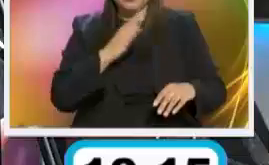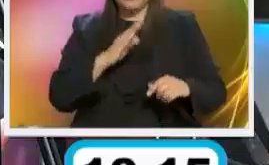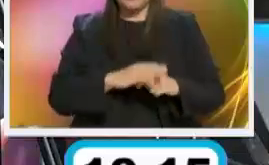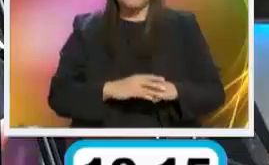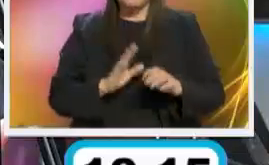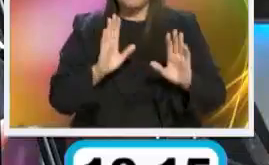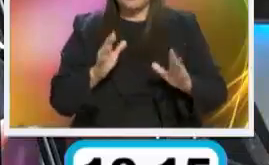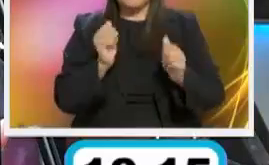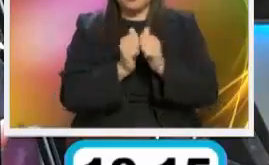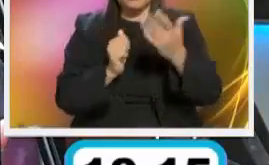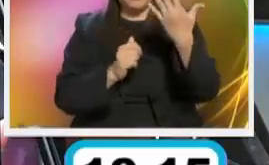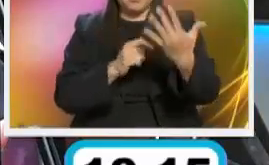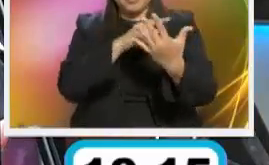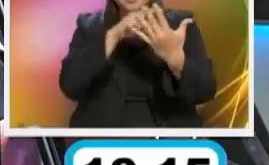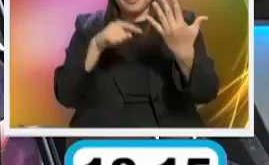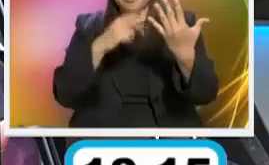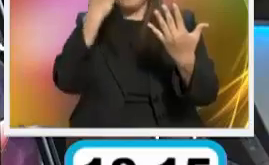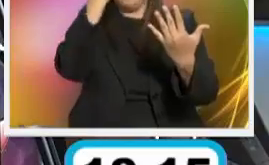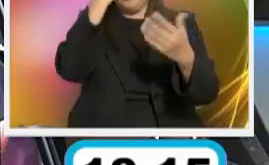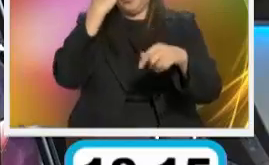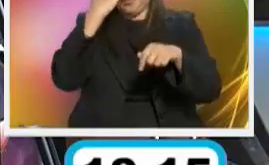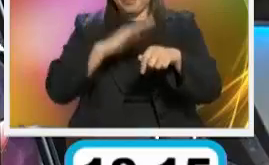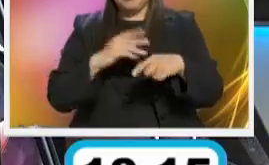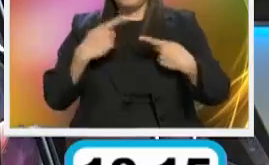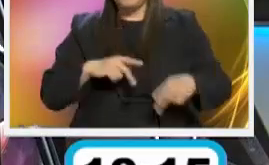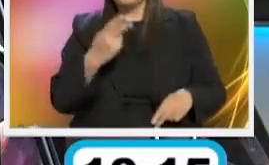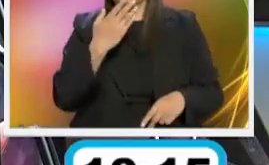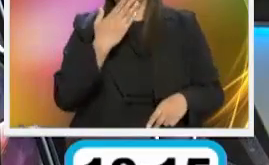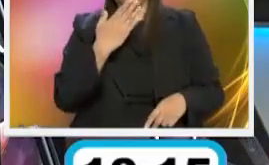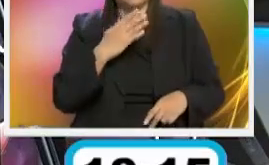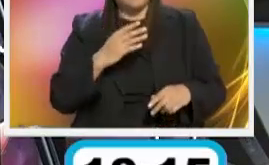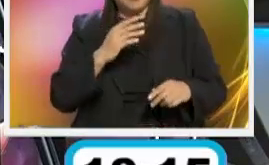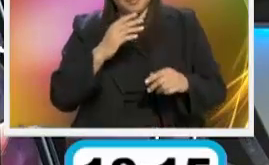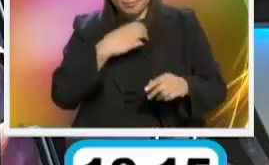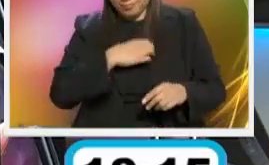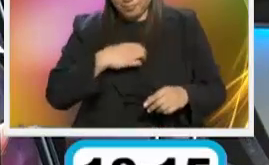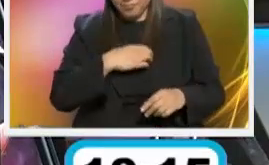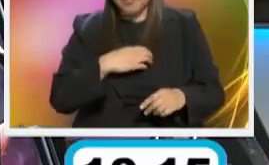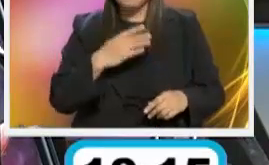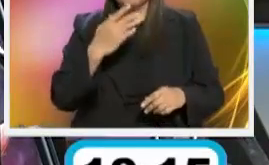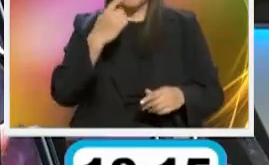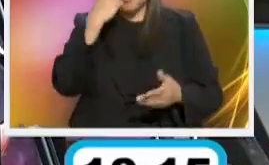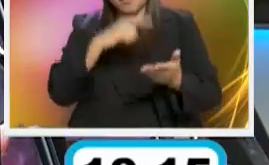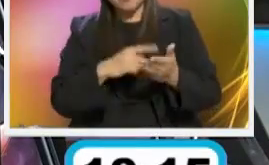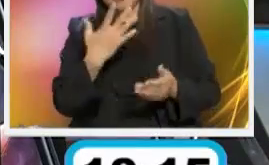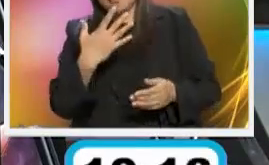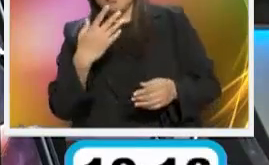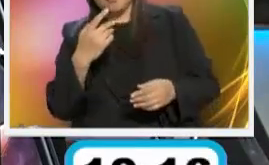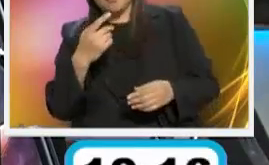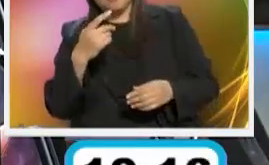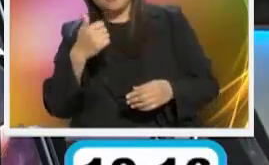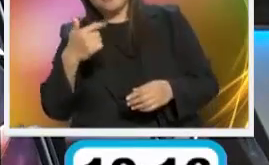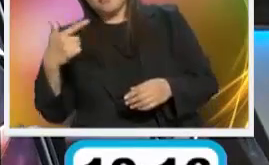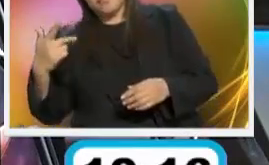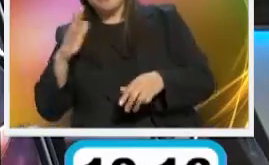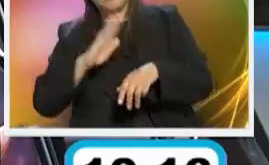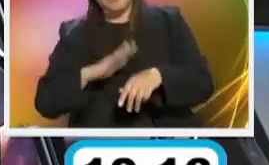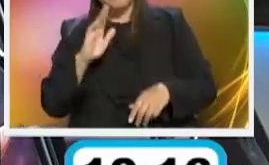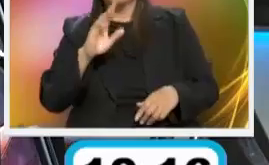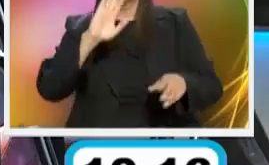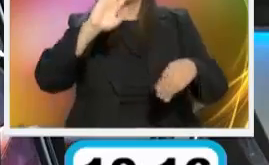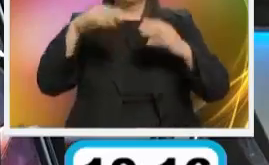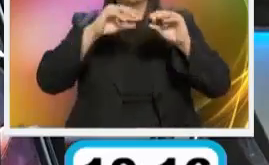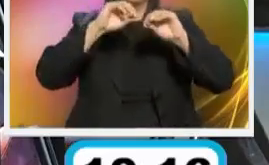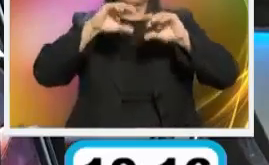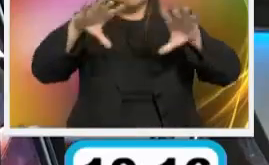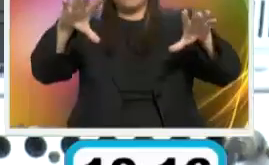ya con unos 5 éxitos que recuerde la gente nos damos por bien servidos. No, yo creo que son más de 5, la verdad. Y no solamente en México, ustedes han recorrido el mundo con su